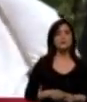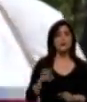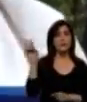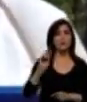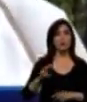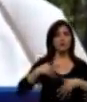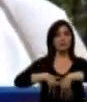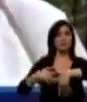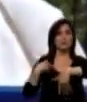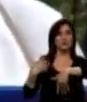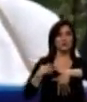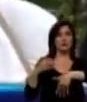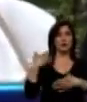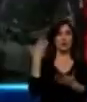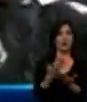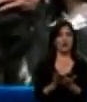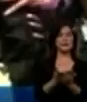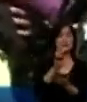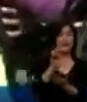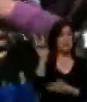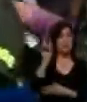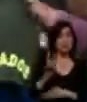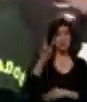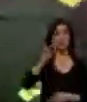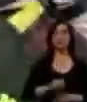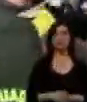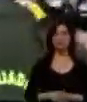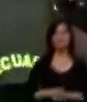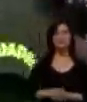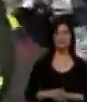a la calle y no va a regresar a sus casas.